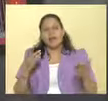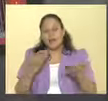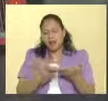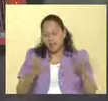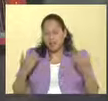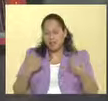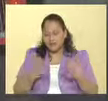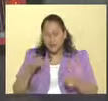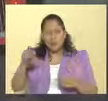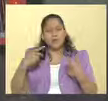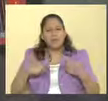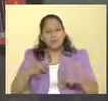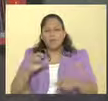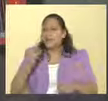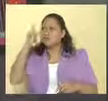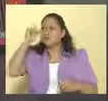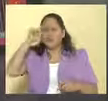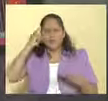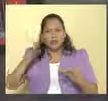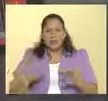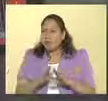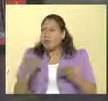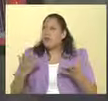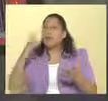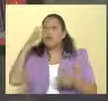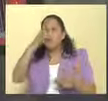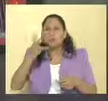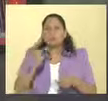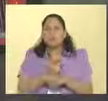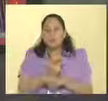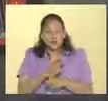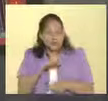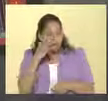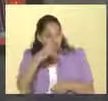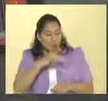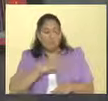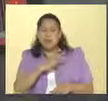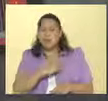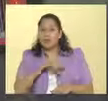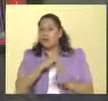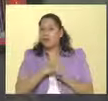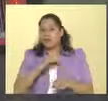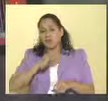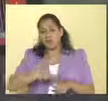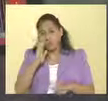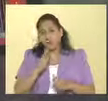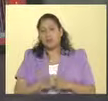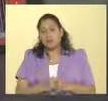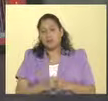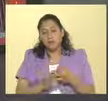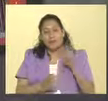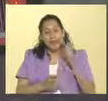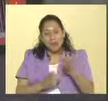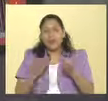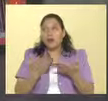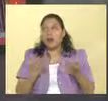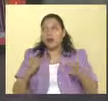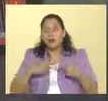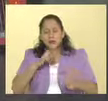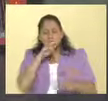que la gente esté enojada, ¿no? Es decir, la perspectiva de que los hijos van a vivir peor que los padres. Eso es uno de los,